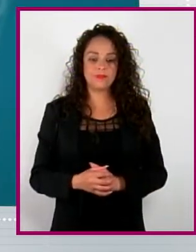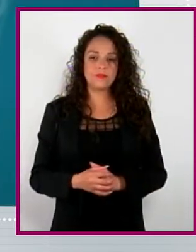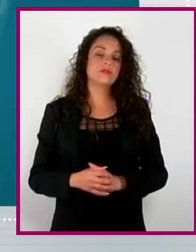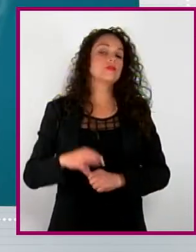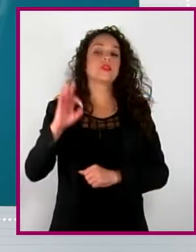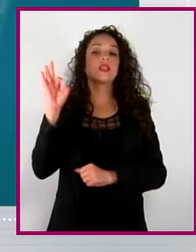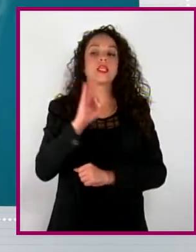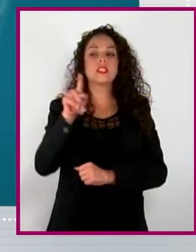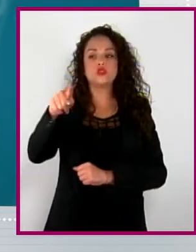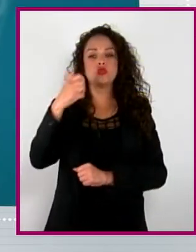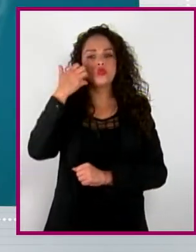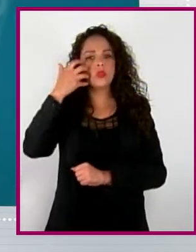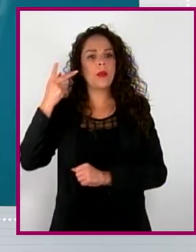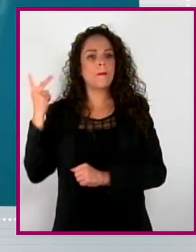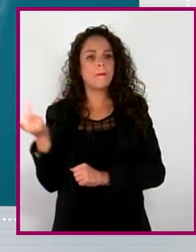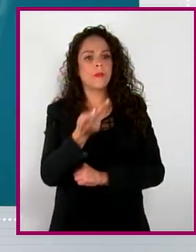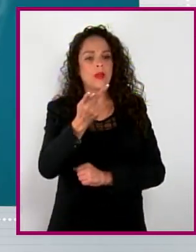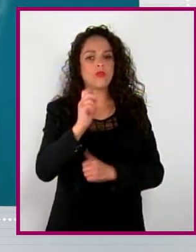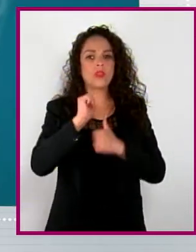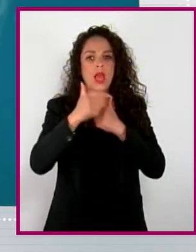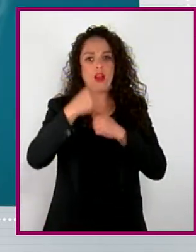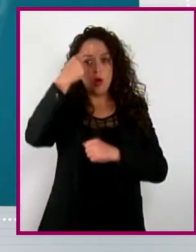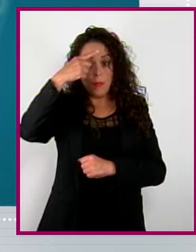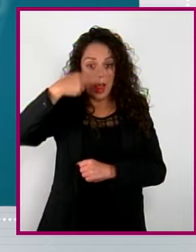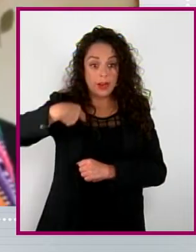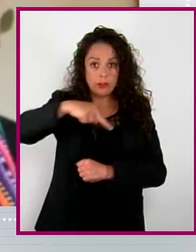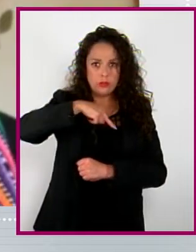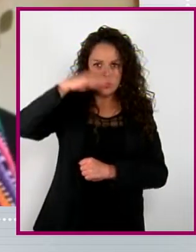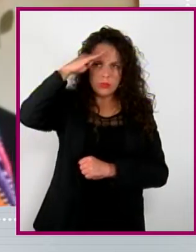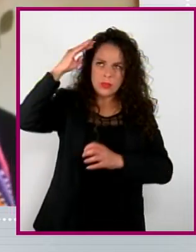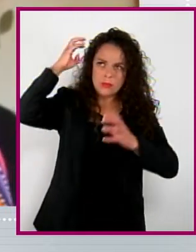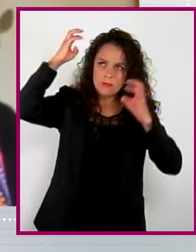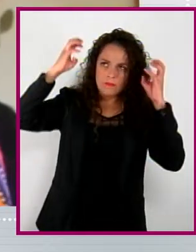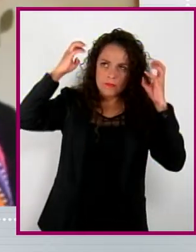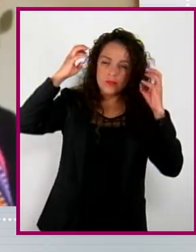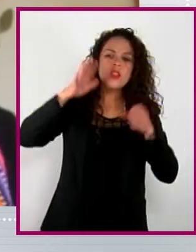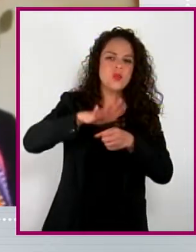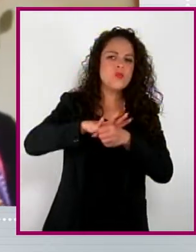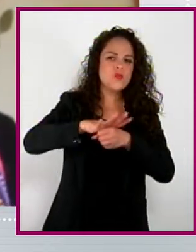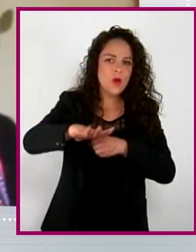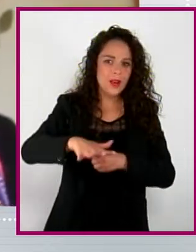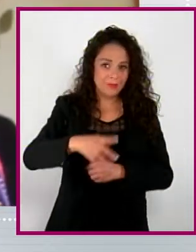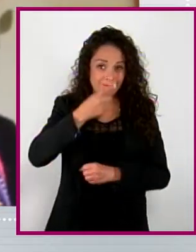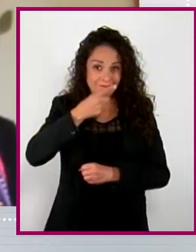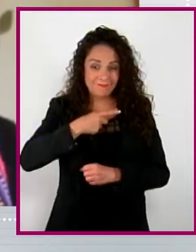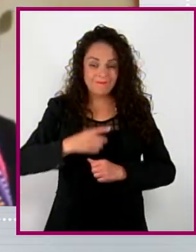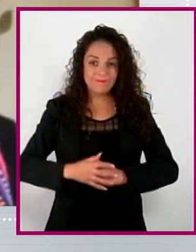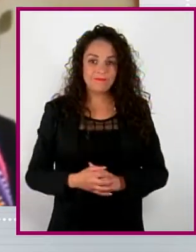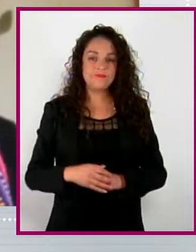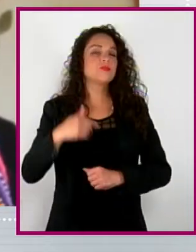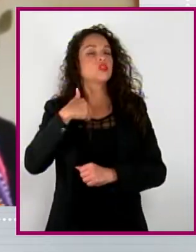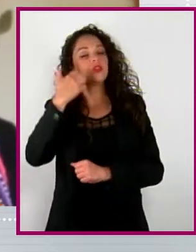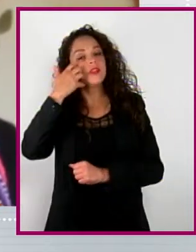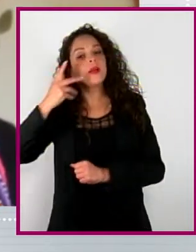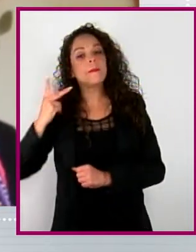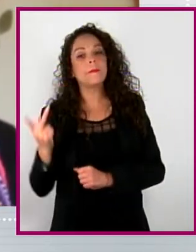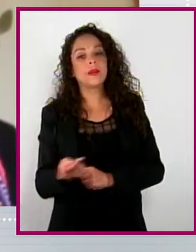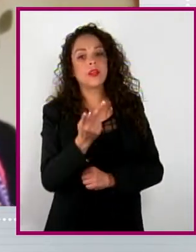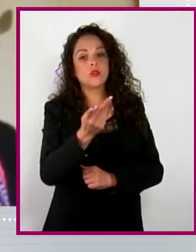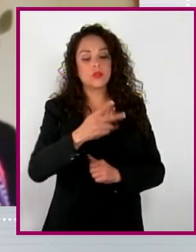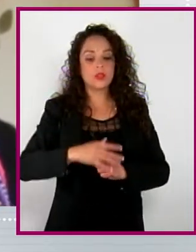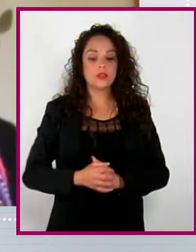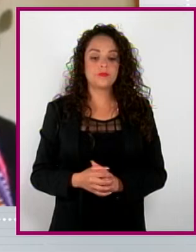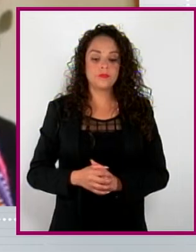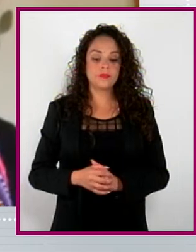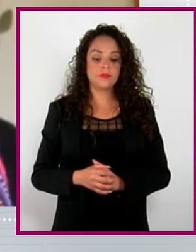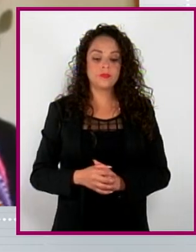una pregunta para que nos quedemos pensando, ¿cuál sería? Quisiera preguntar si te has